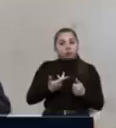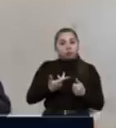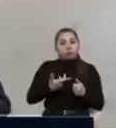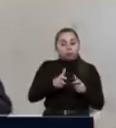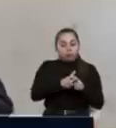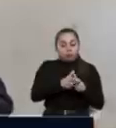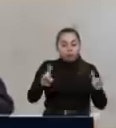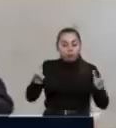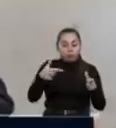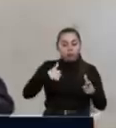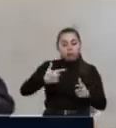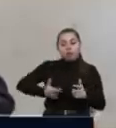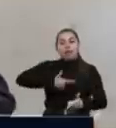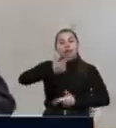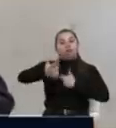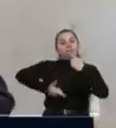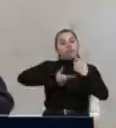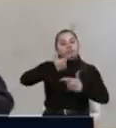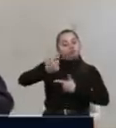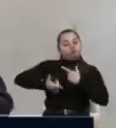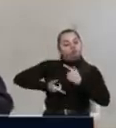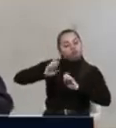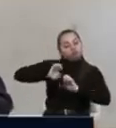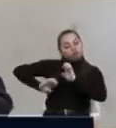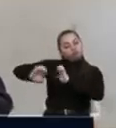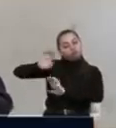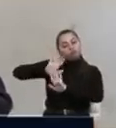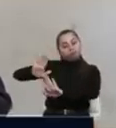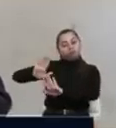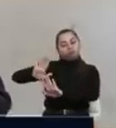en esta lucha contra la droga.